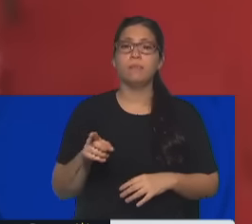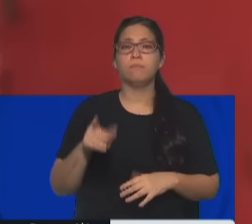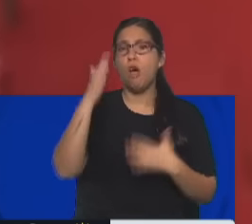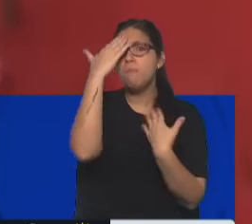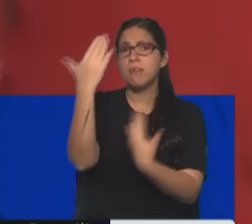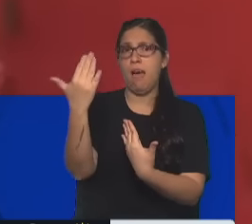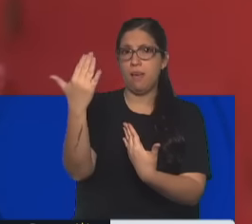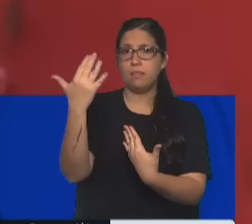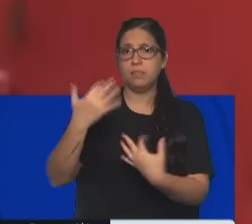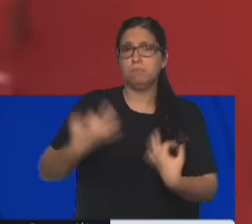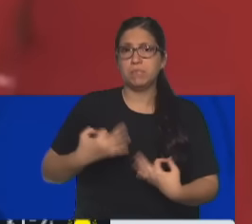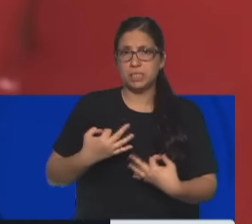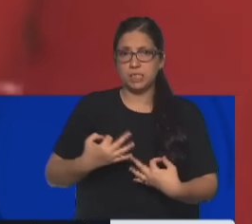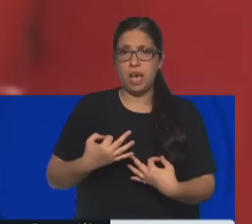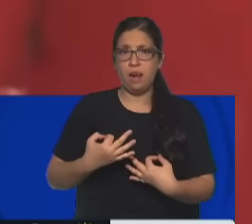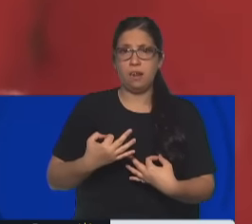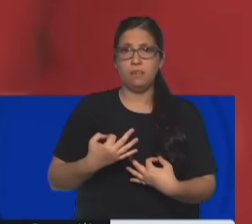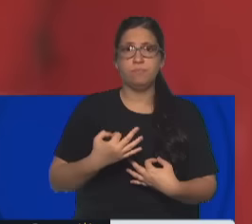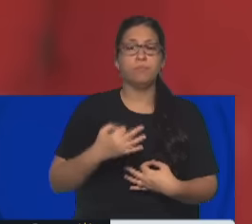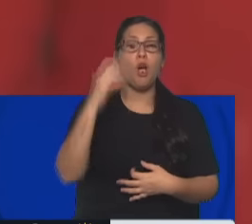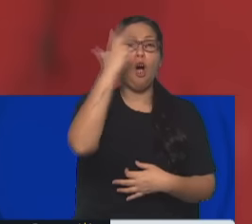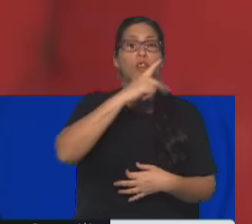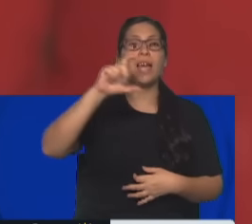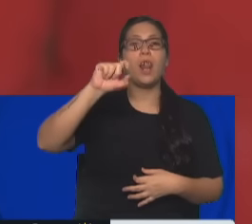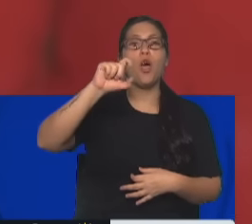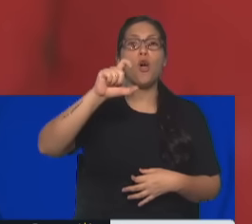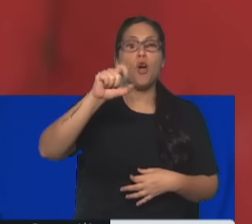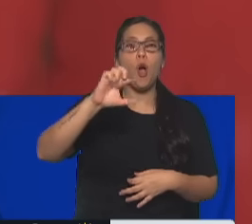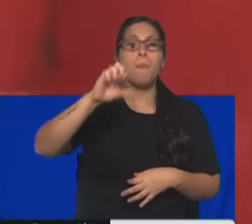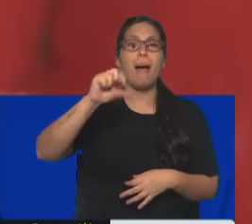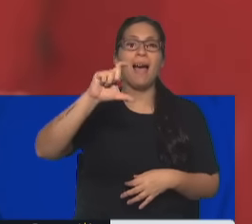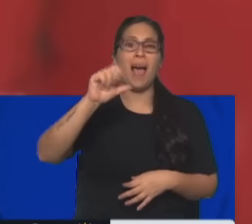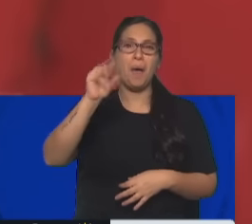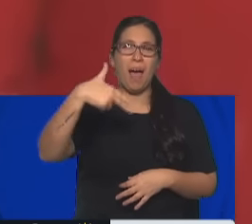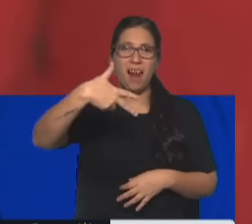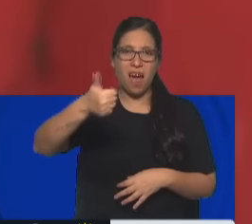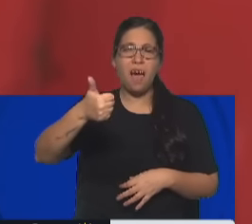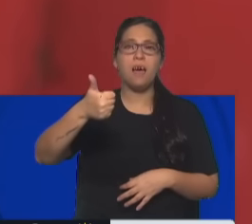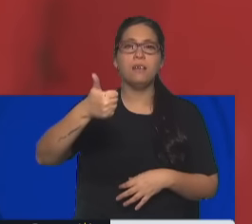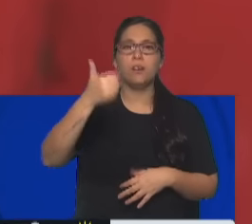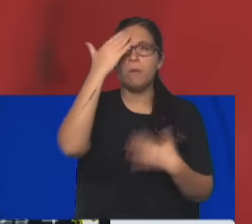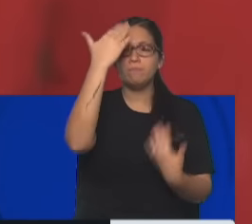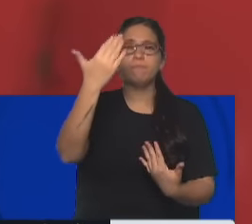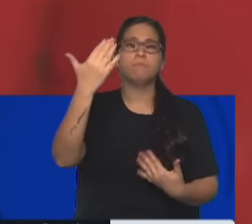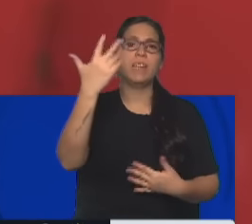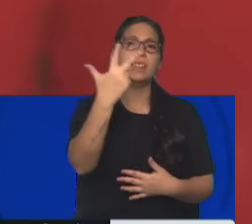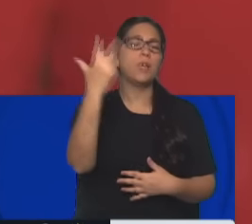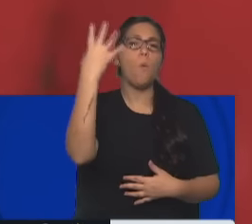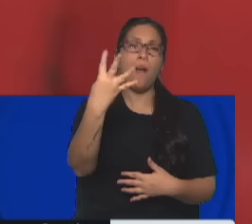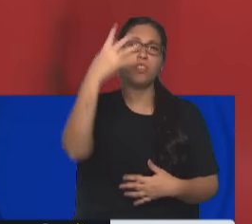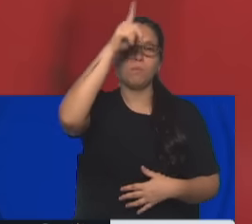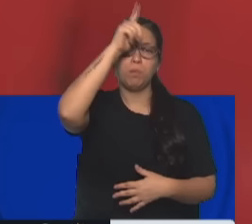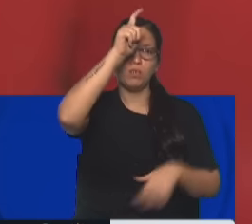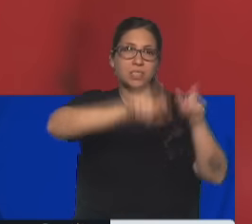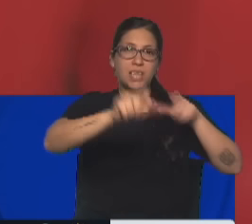homenaje exactamente frente al Hotel Copacabana. Se realizaron homenajes a los 4 policías que murieron durante